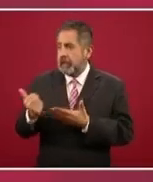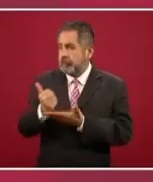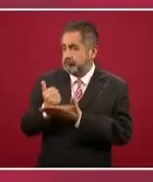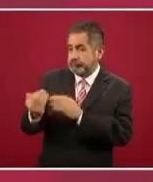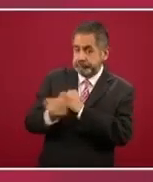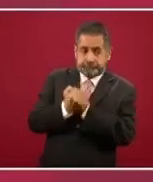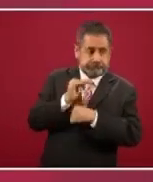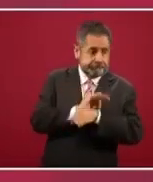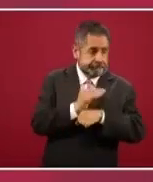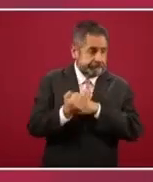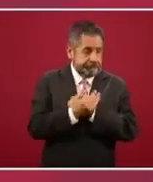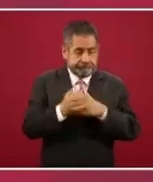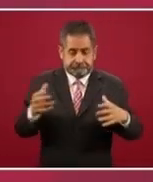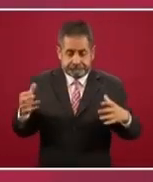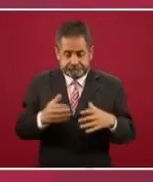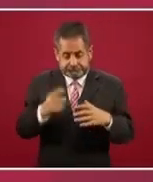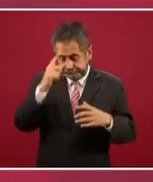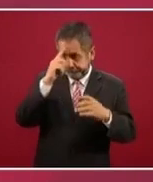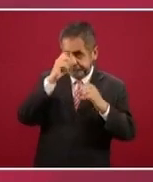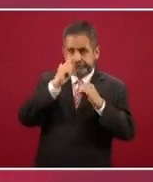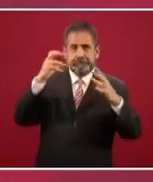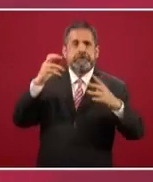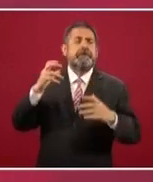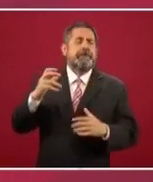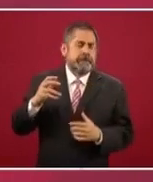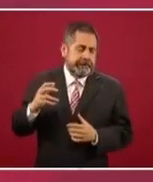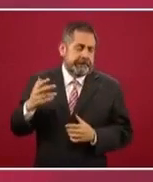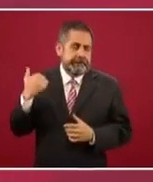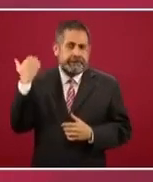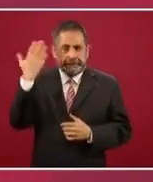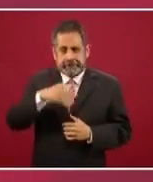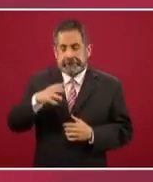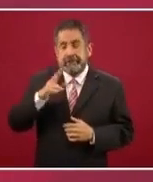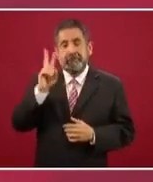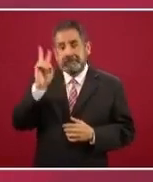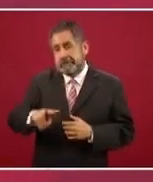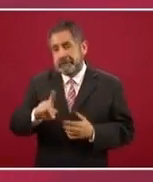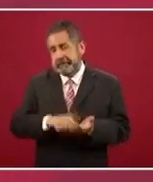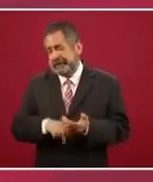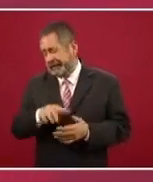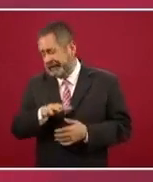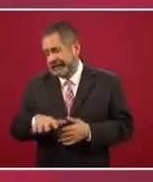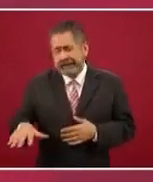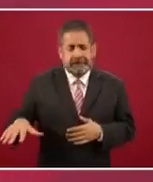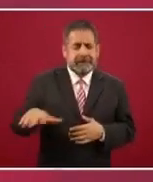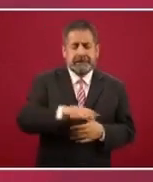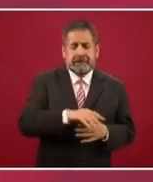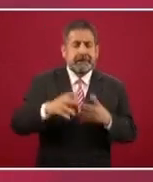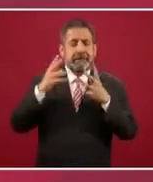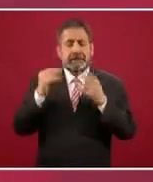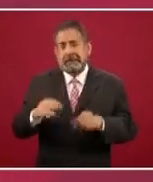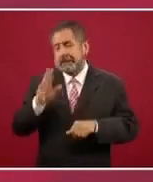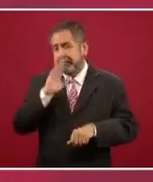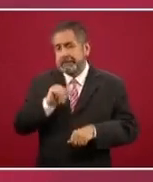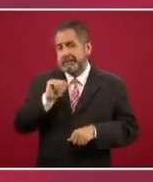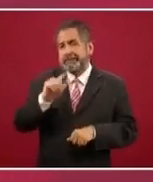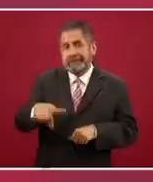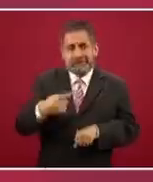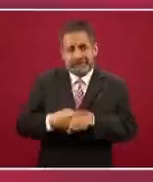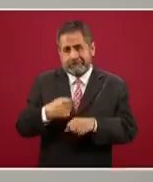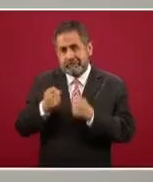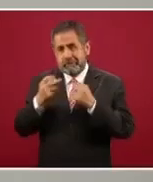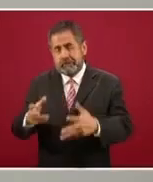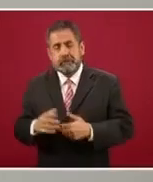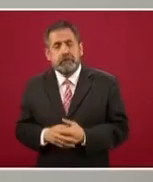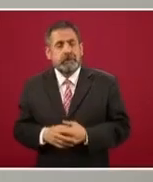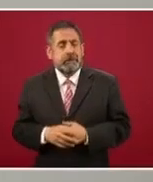un panorama más fino del desastre. A mucha gente le molestó, le sigue molestando el decir